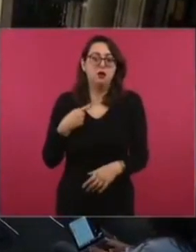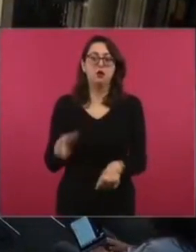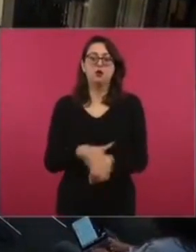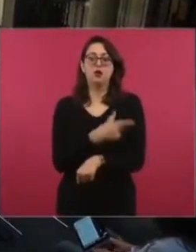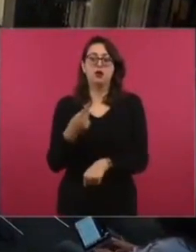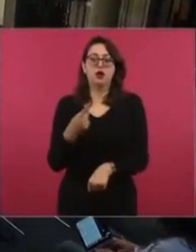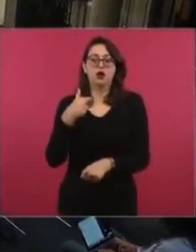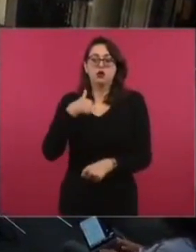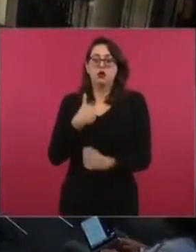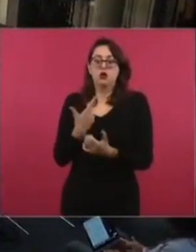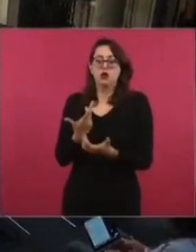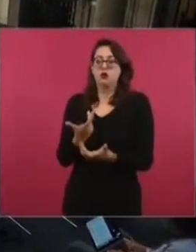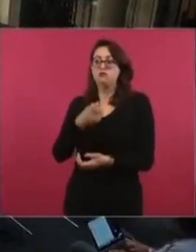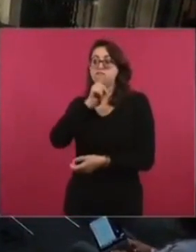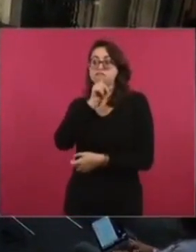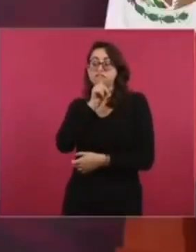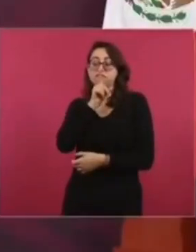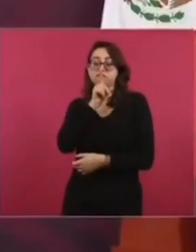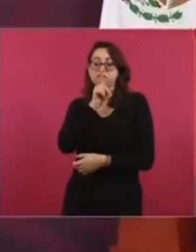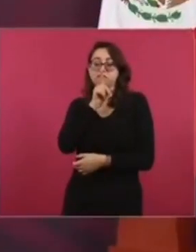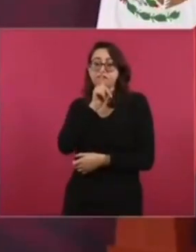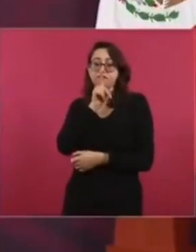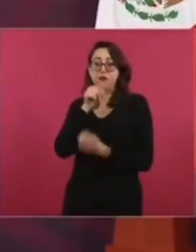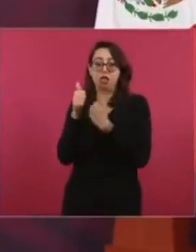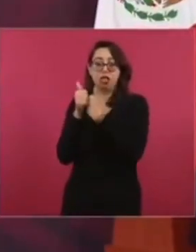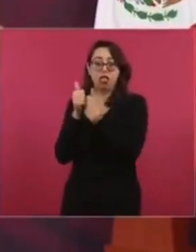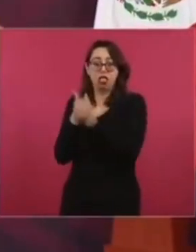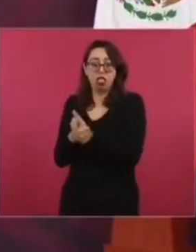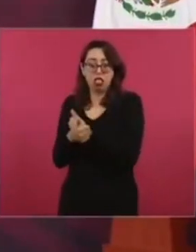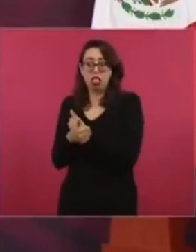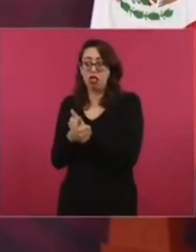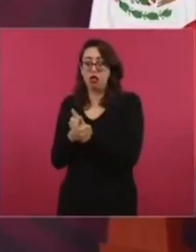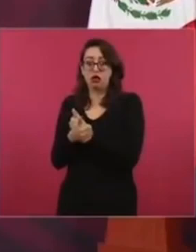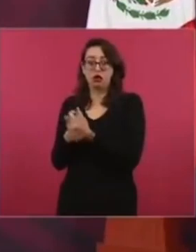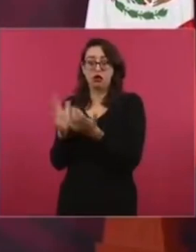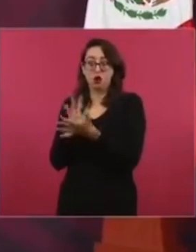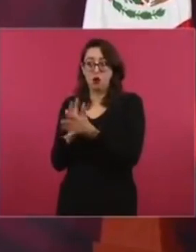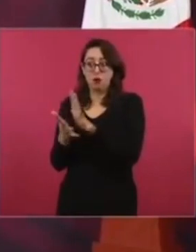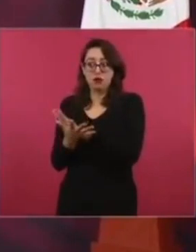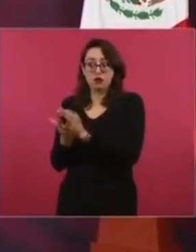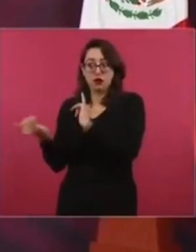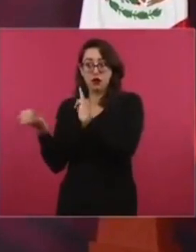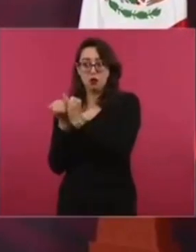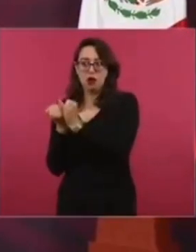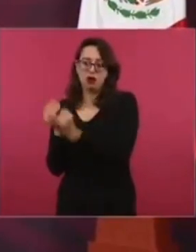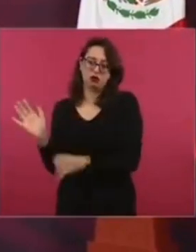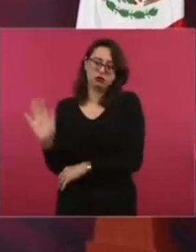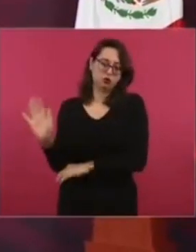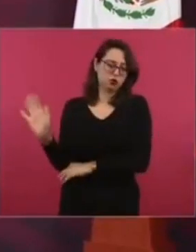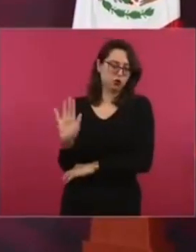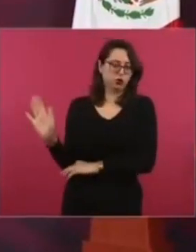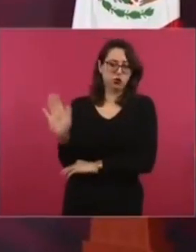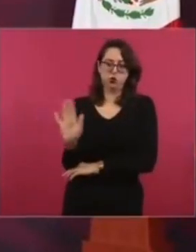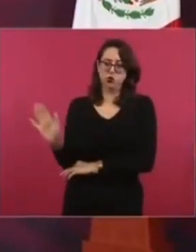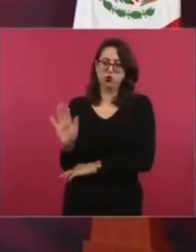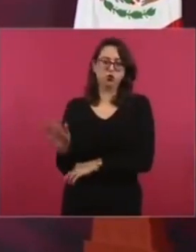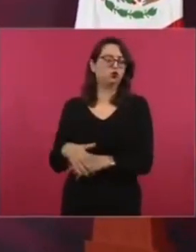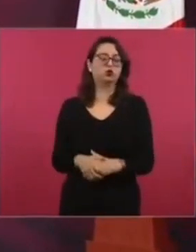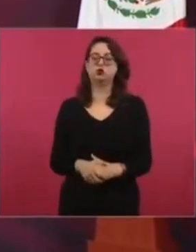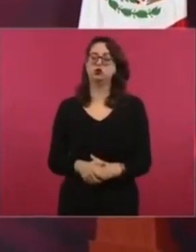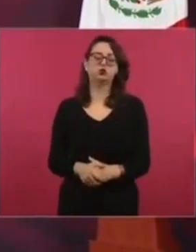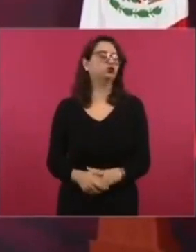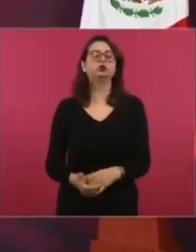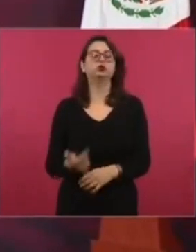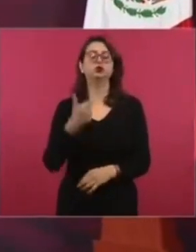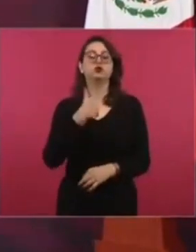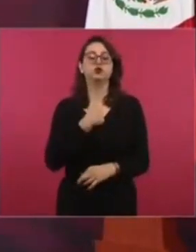como alcahuetes como Cómplices no no no no